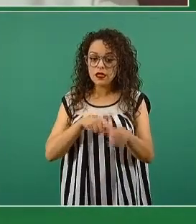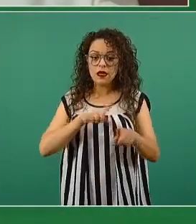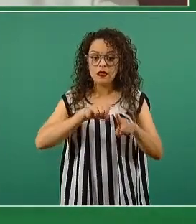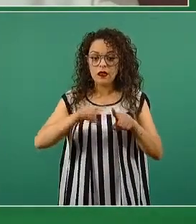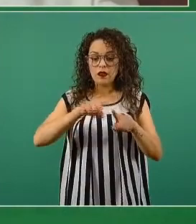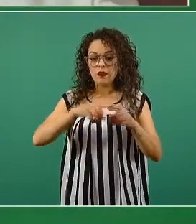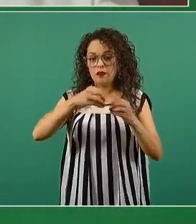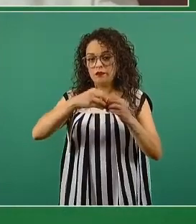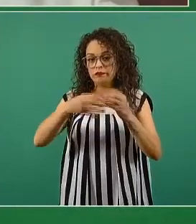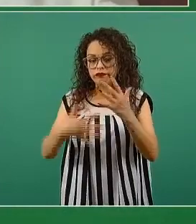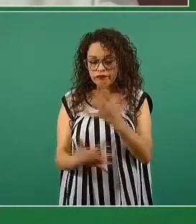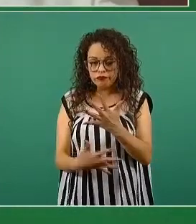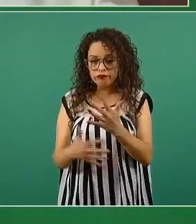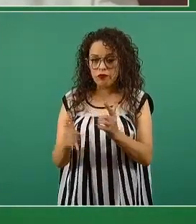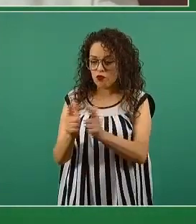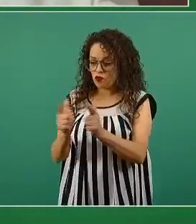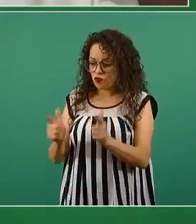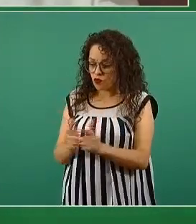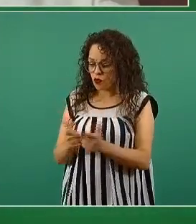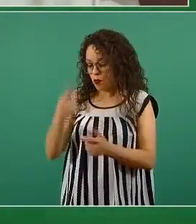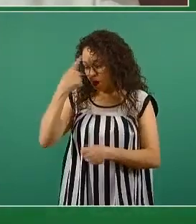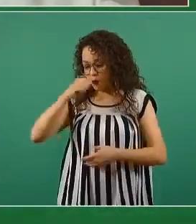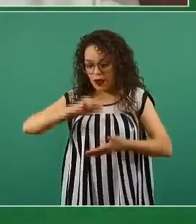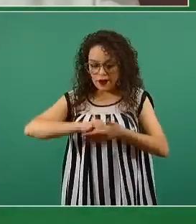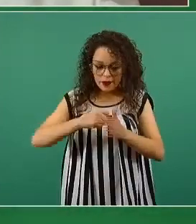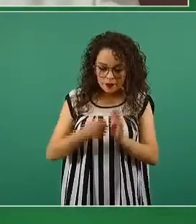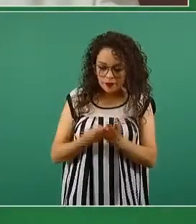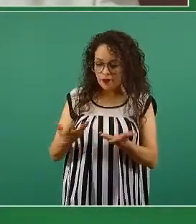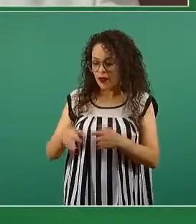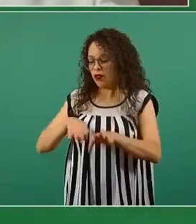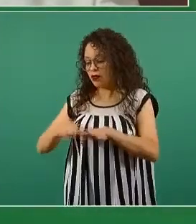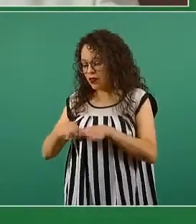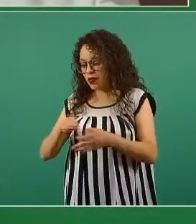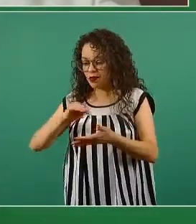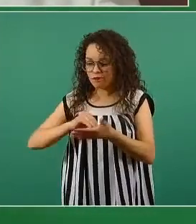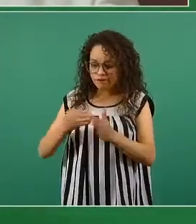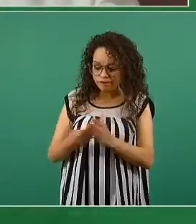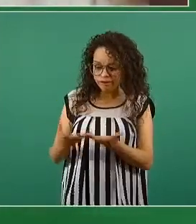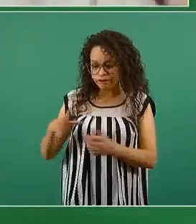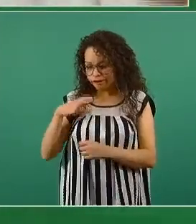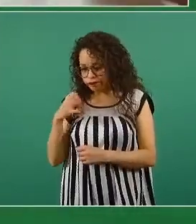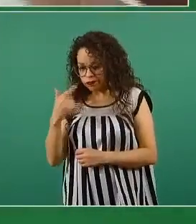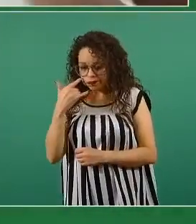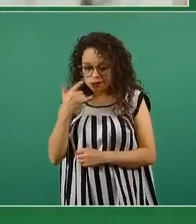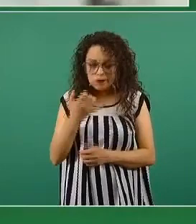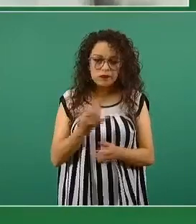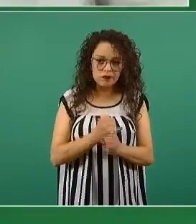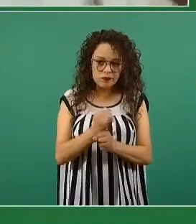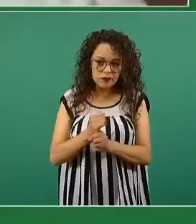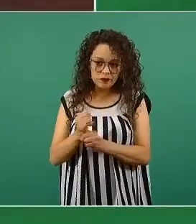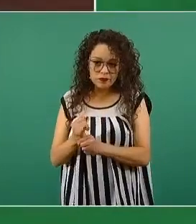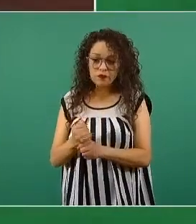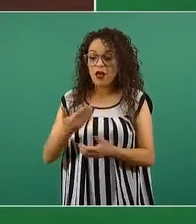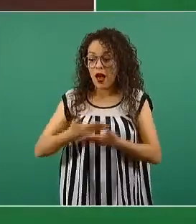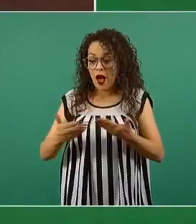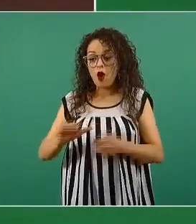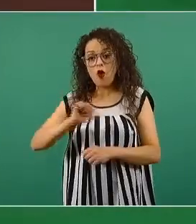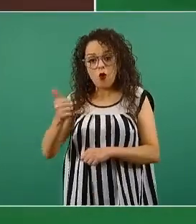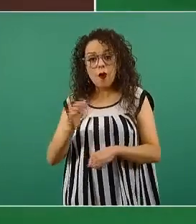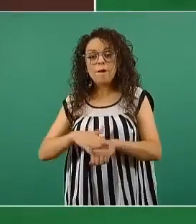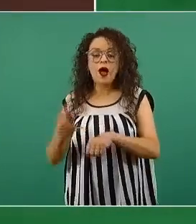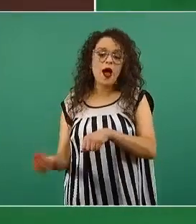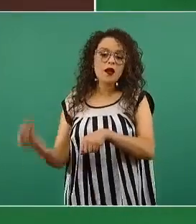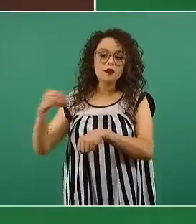múltiples grupos de trabajo técnico y estratégico en esto, y esto es un grupo más